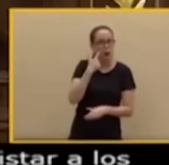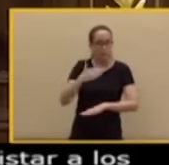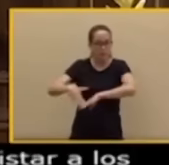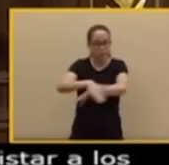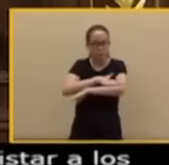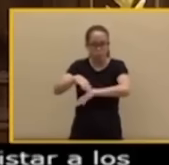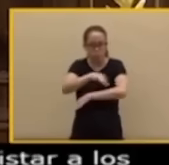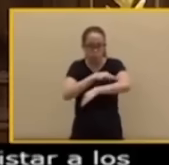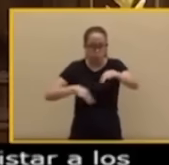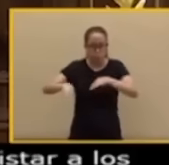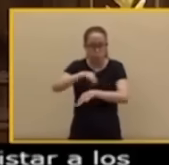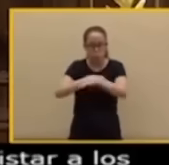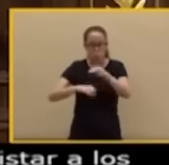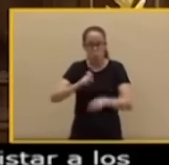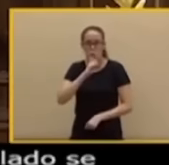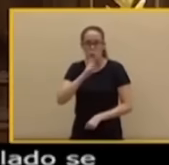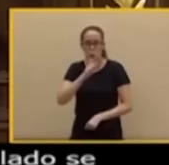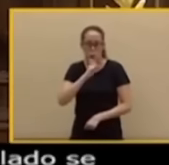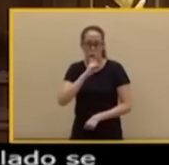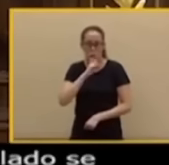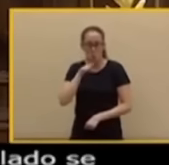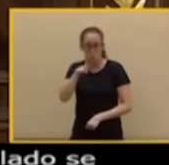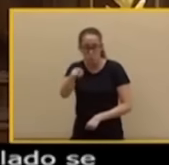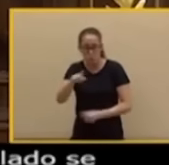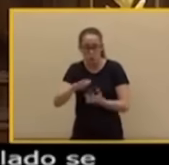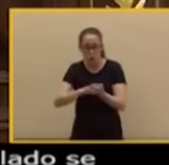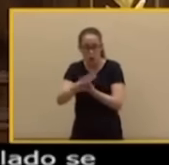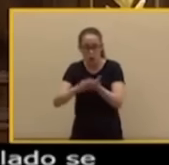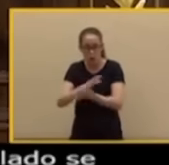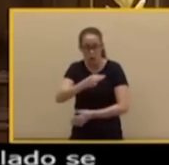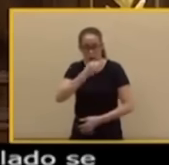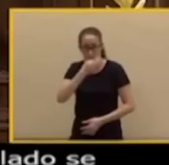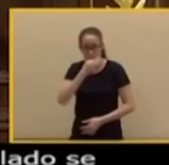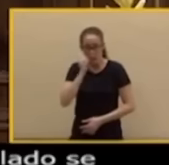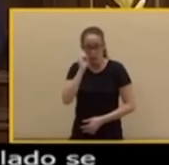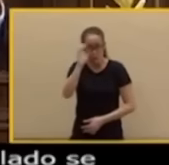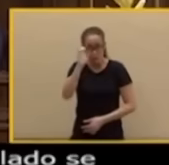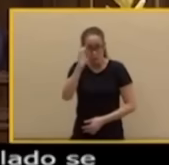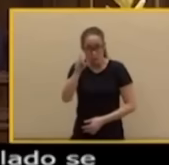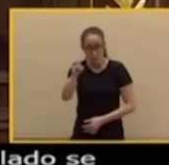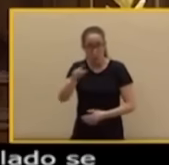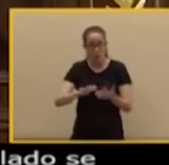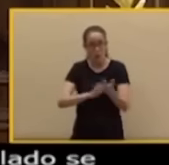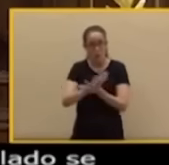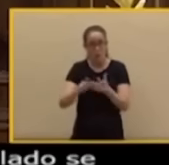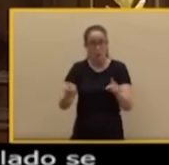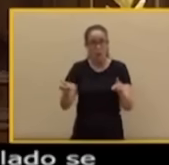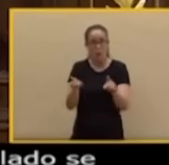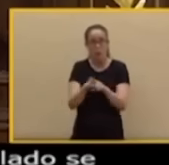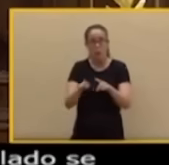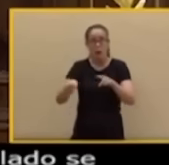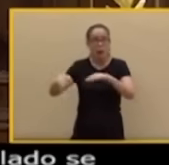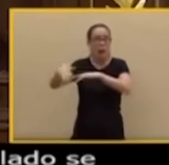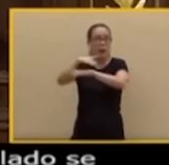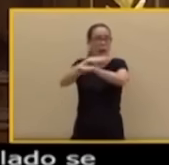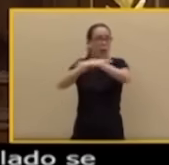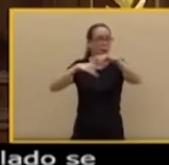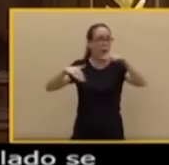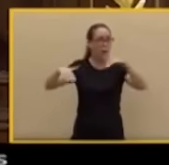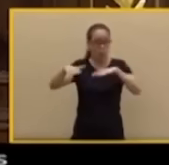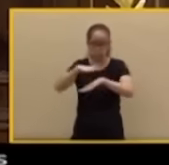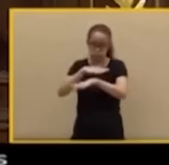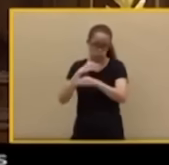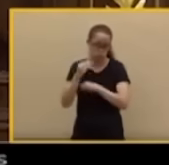que hablemos de ese discurso impostado que no se cree usted? ¿Quiere que hablemos de verdad de esa cortina de humo gigante que nos ha traído aquí a la tribuna? No. Vamos a